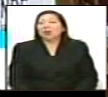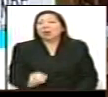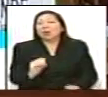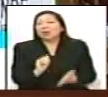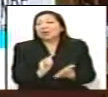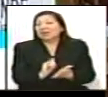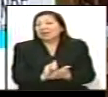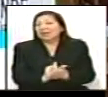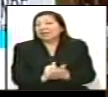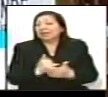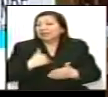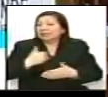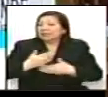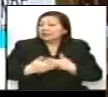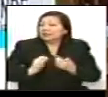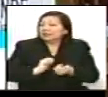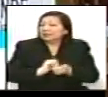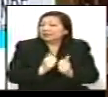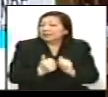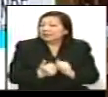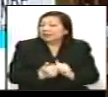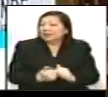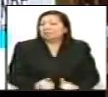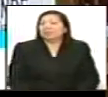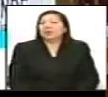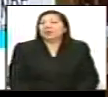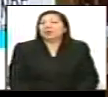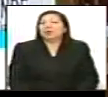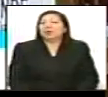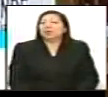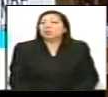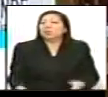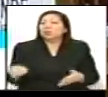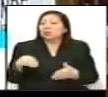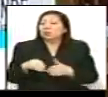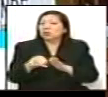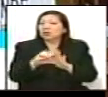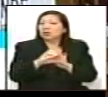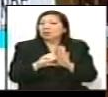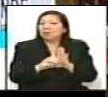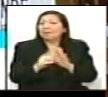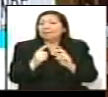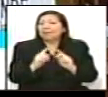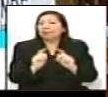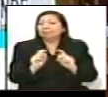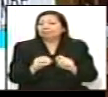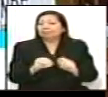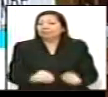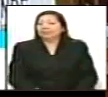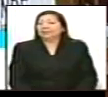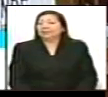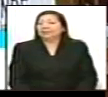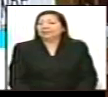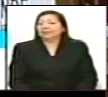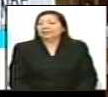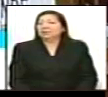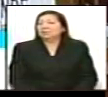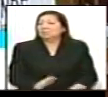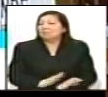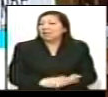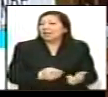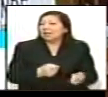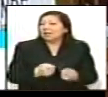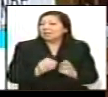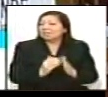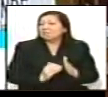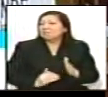que genera el cambio de conformación de la subcomisión para que haya una pluralidad que evite un mal manejo de